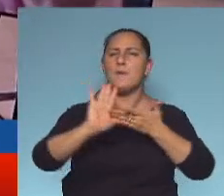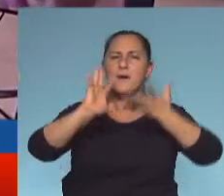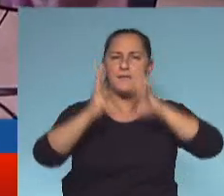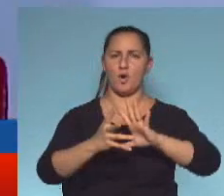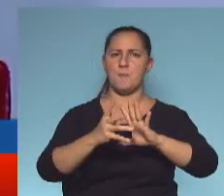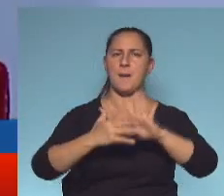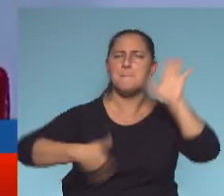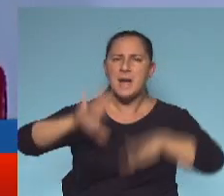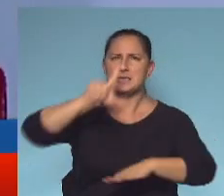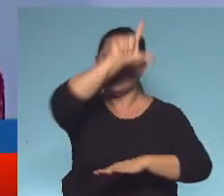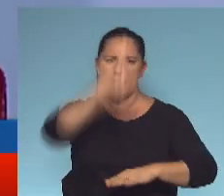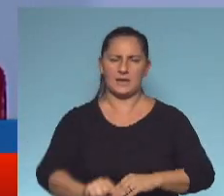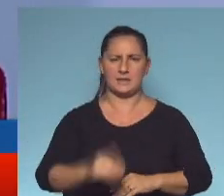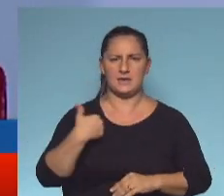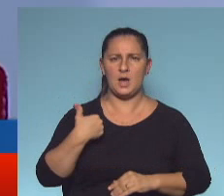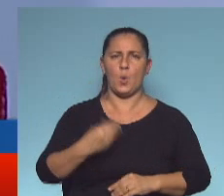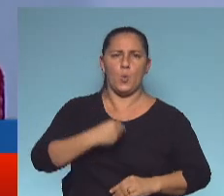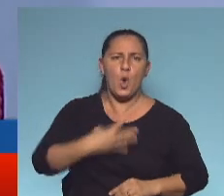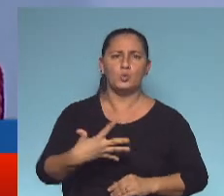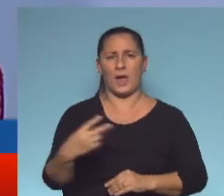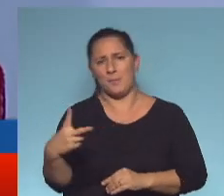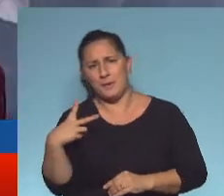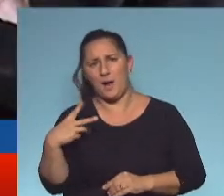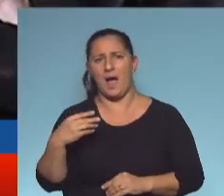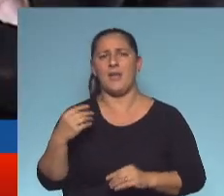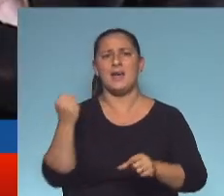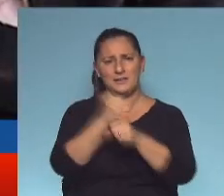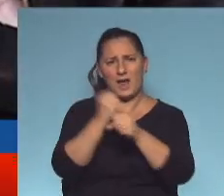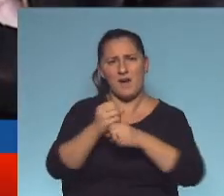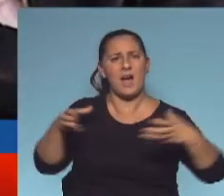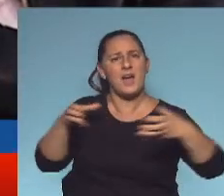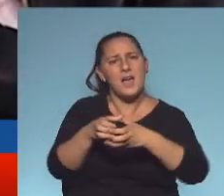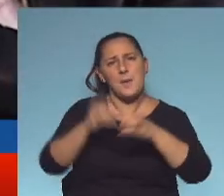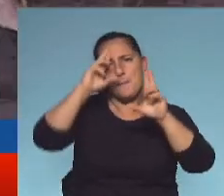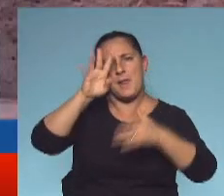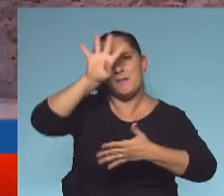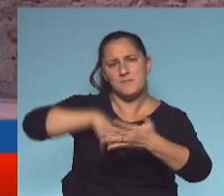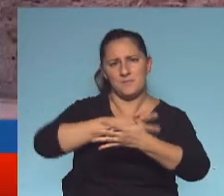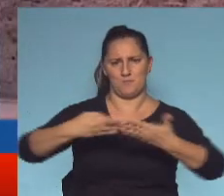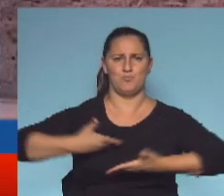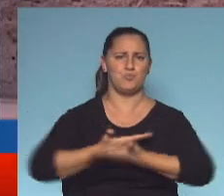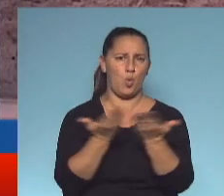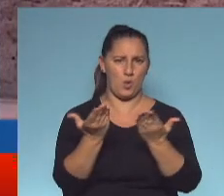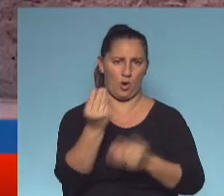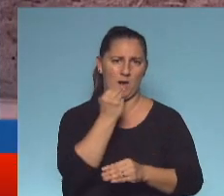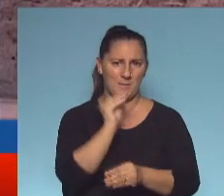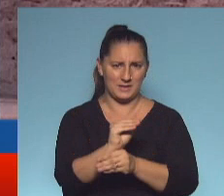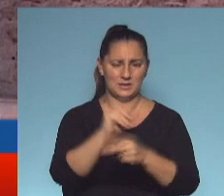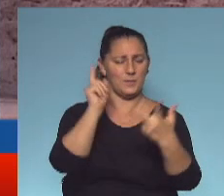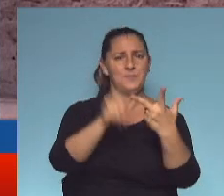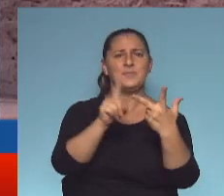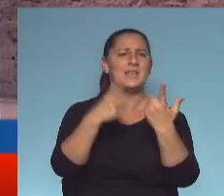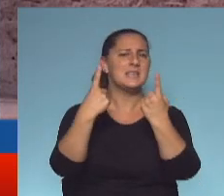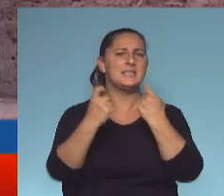escala federal, sumando las voluntades privadas y logrando articulación con las políticas alimenticias públicas. Tercero, es